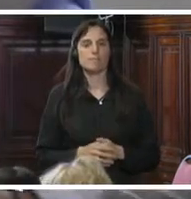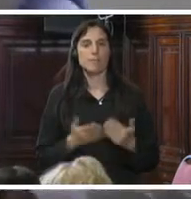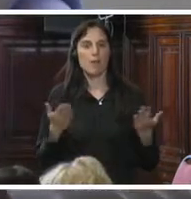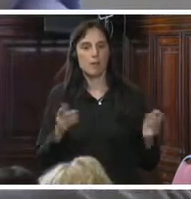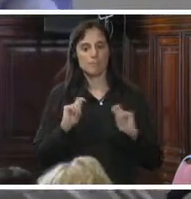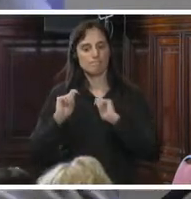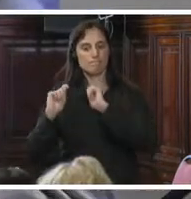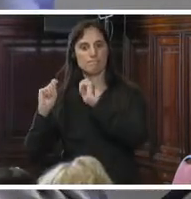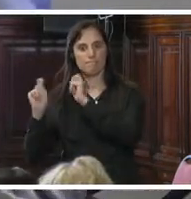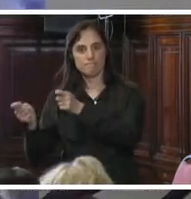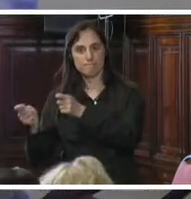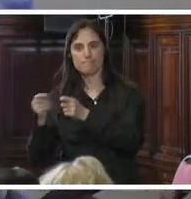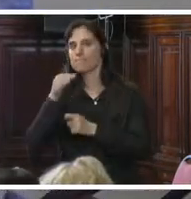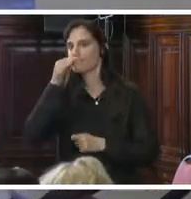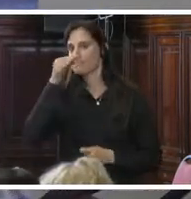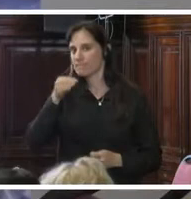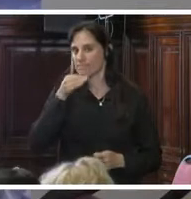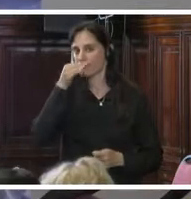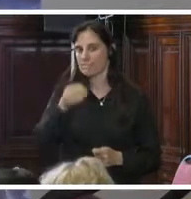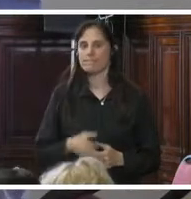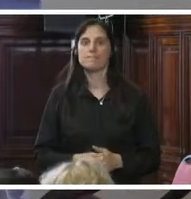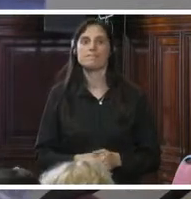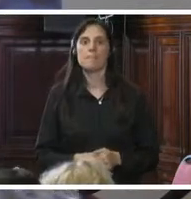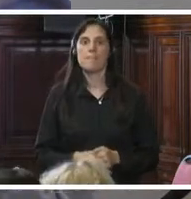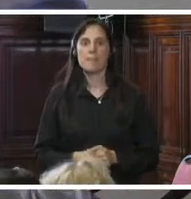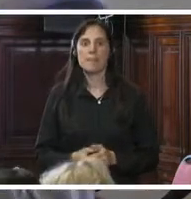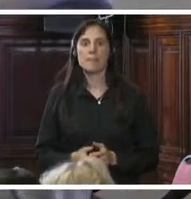your presentation. Thank you.